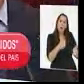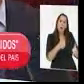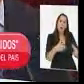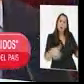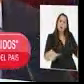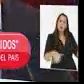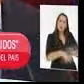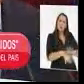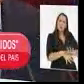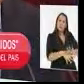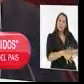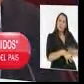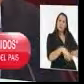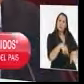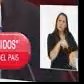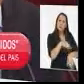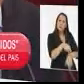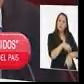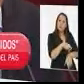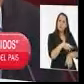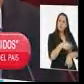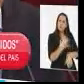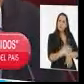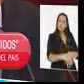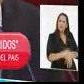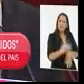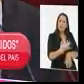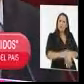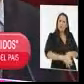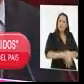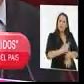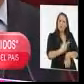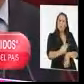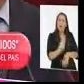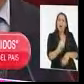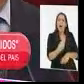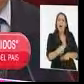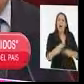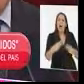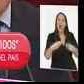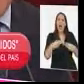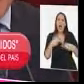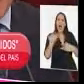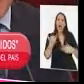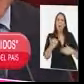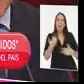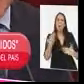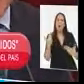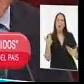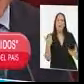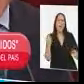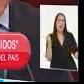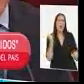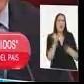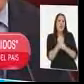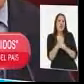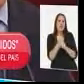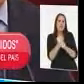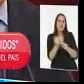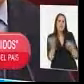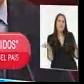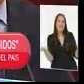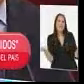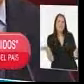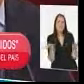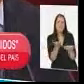eso uno tiene que discutir el sistema educativo, la educación que uno quiere para llegar, teniendo en cuenta lo que somos, qué habilidades queremos